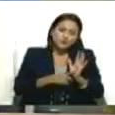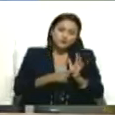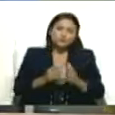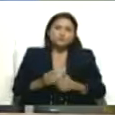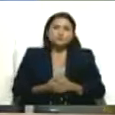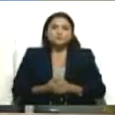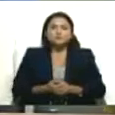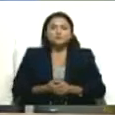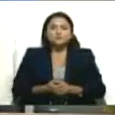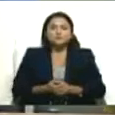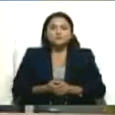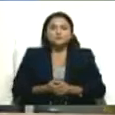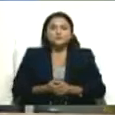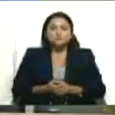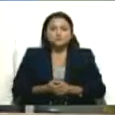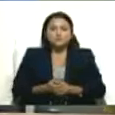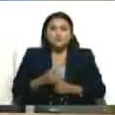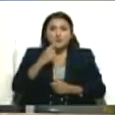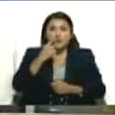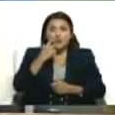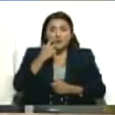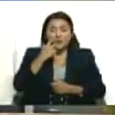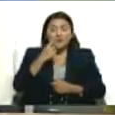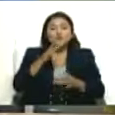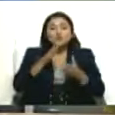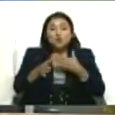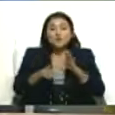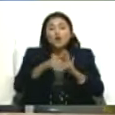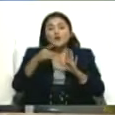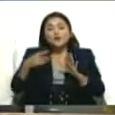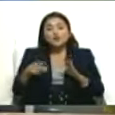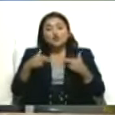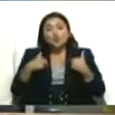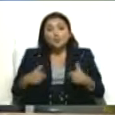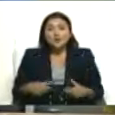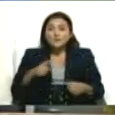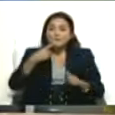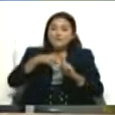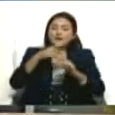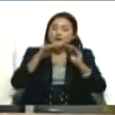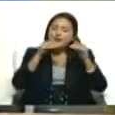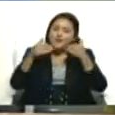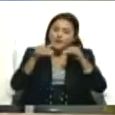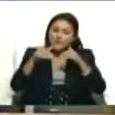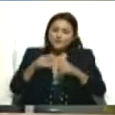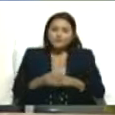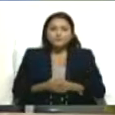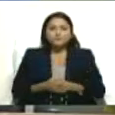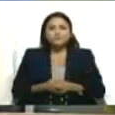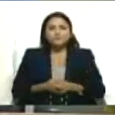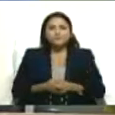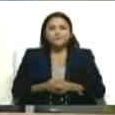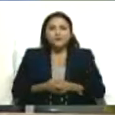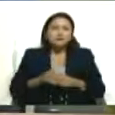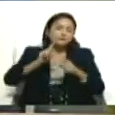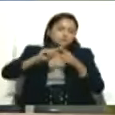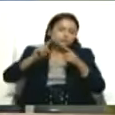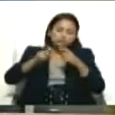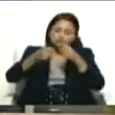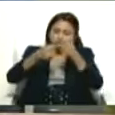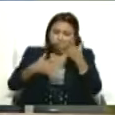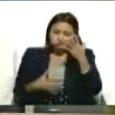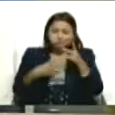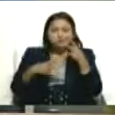la preeminencia de los derechos humanos, la ética y el pluralismo político. El